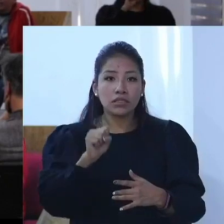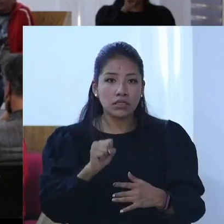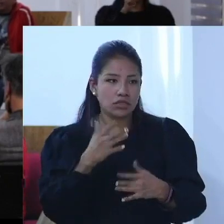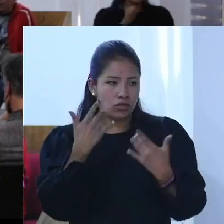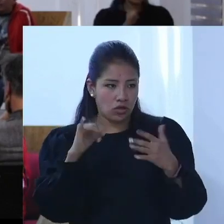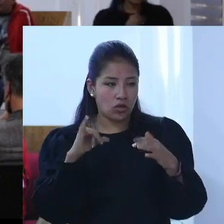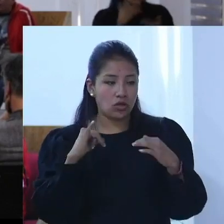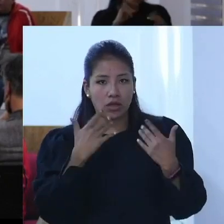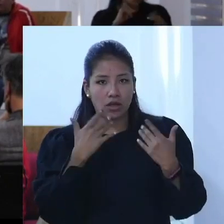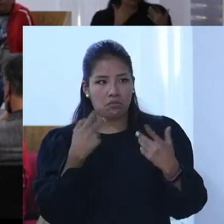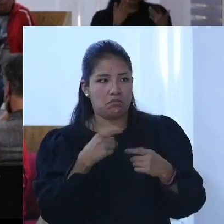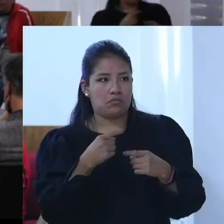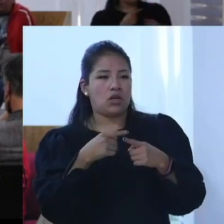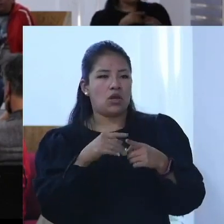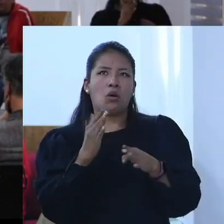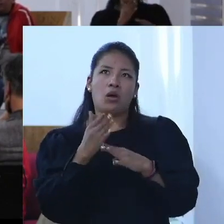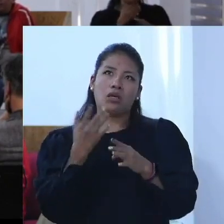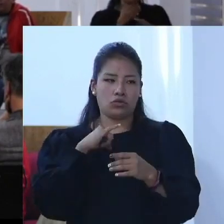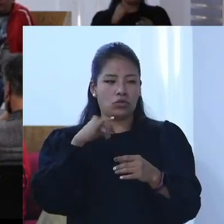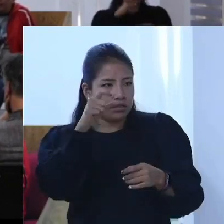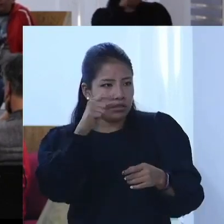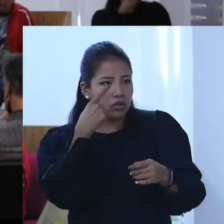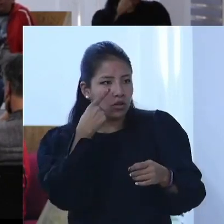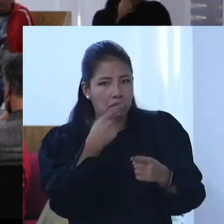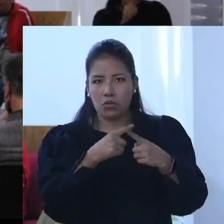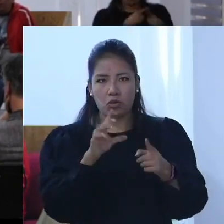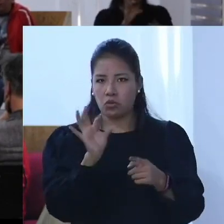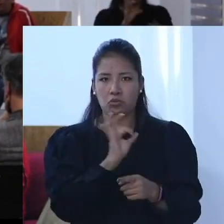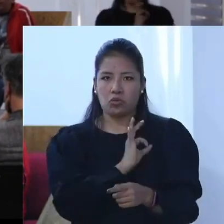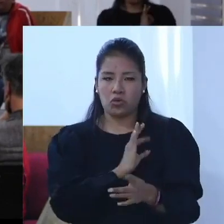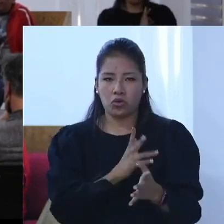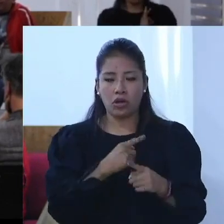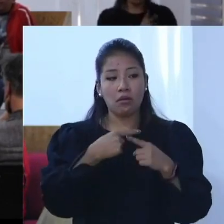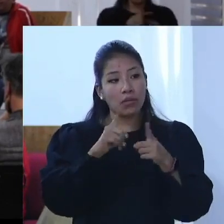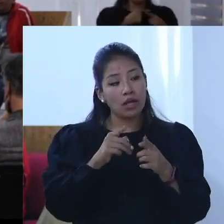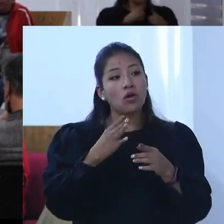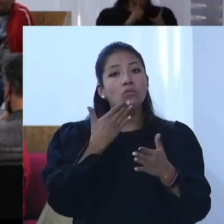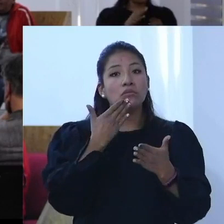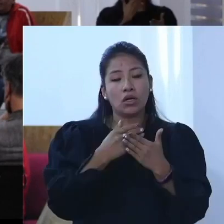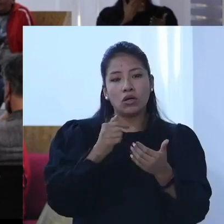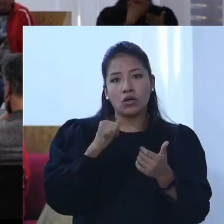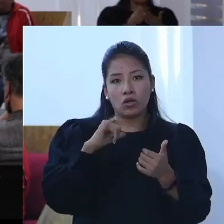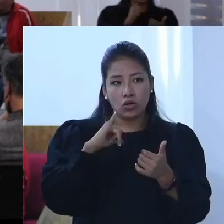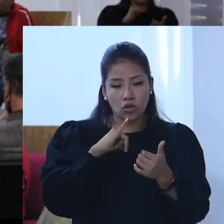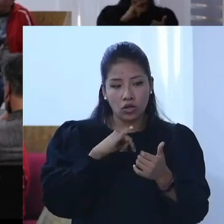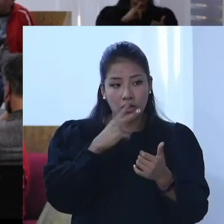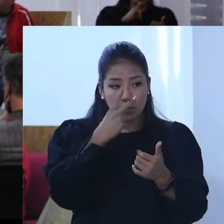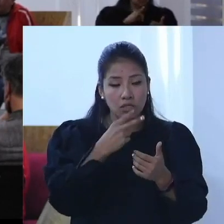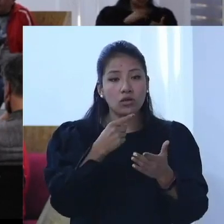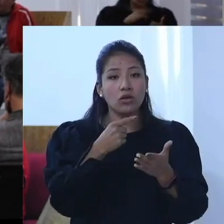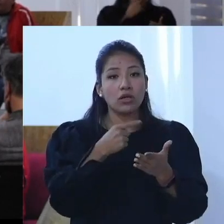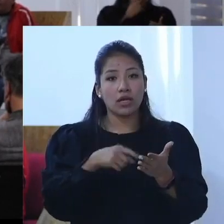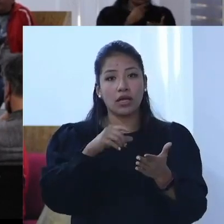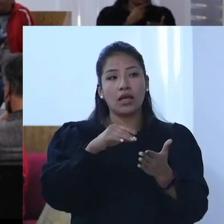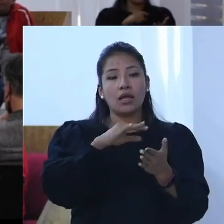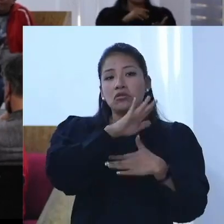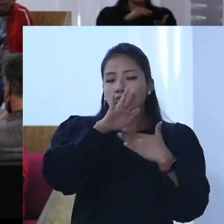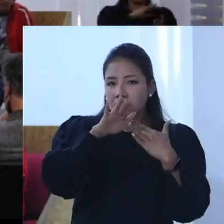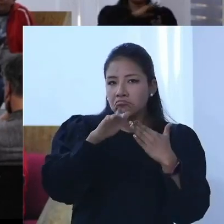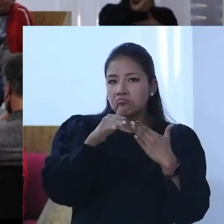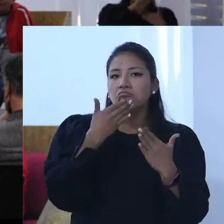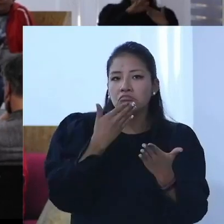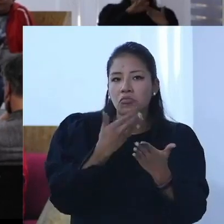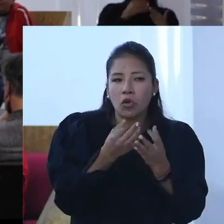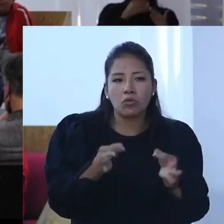mapa que van a elaborar al final Pablo y Julia va a tener ese resultado no es más fácil